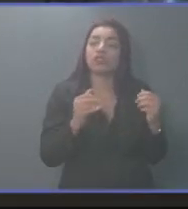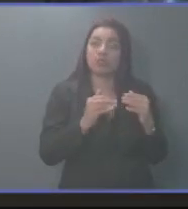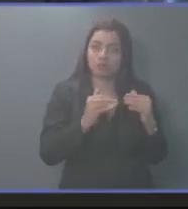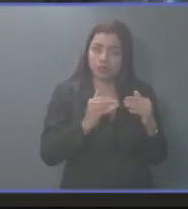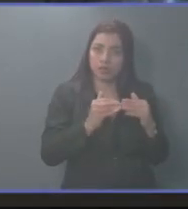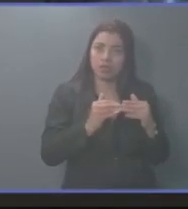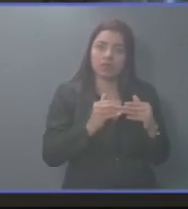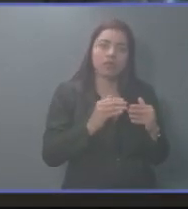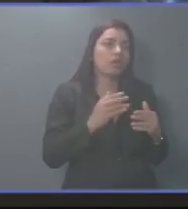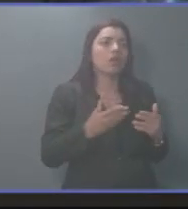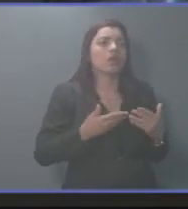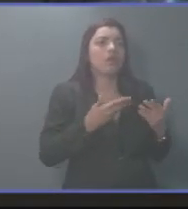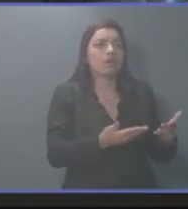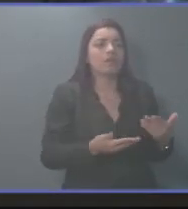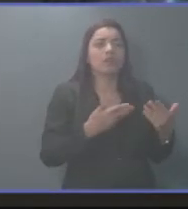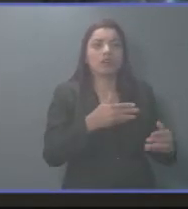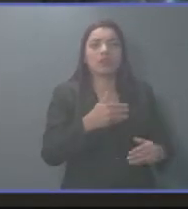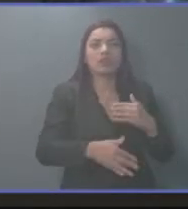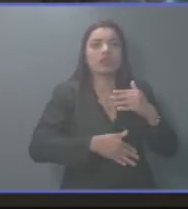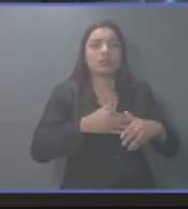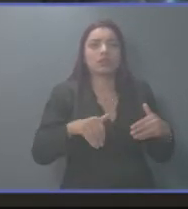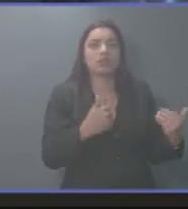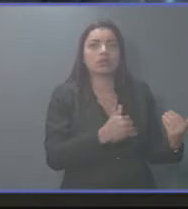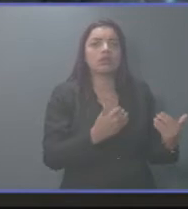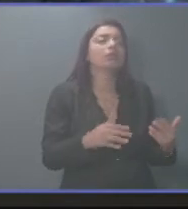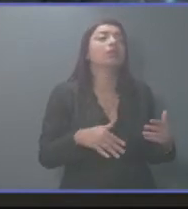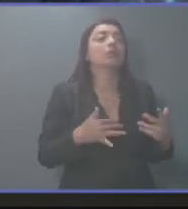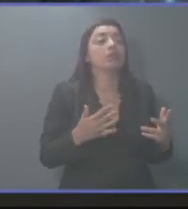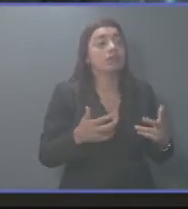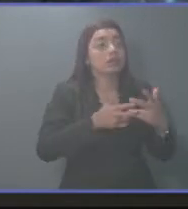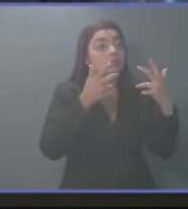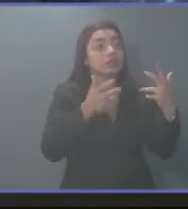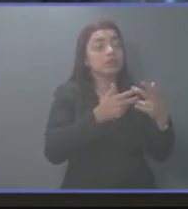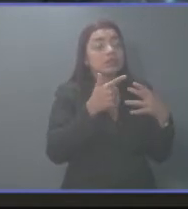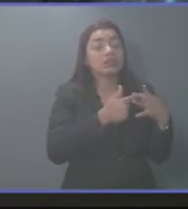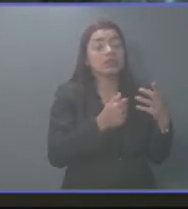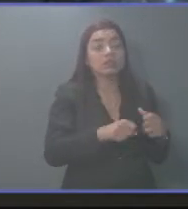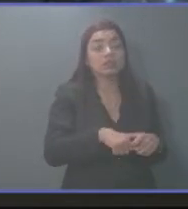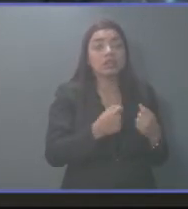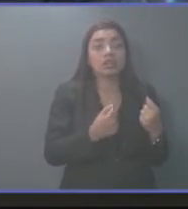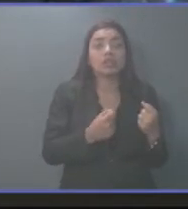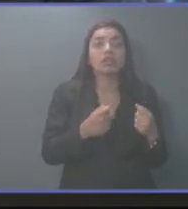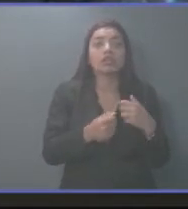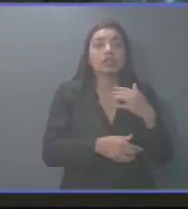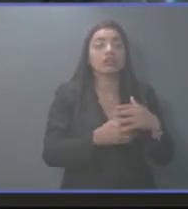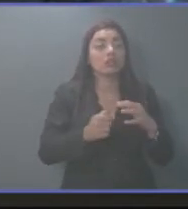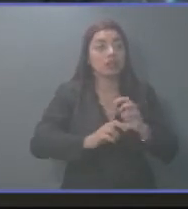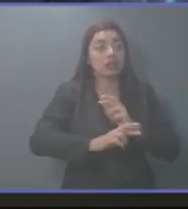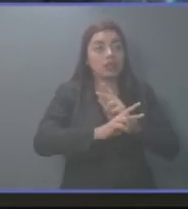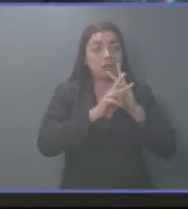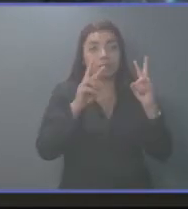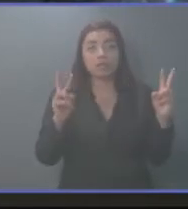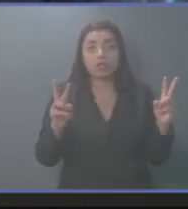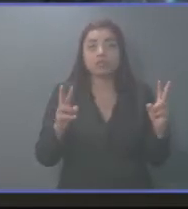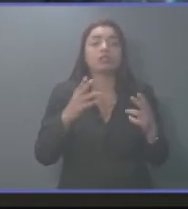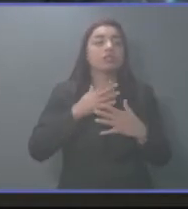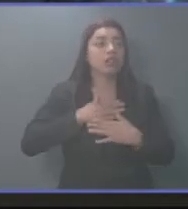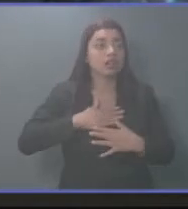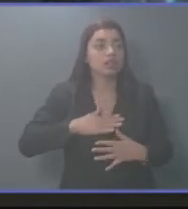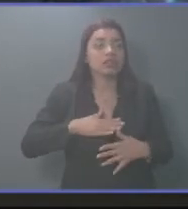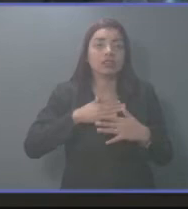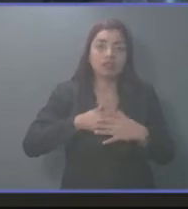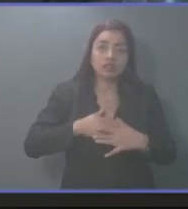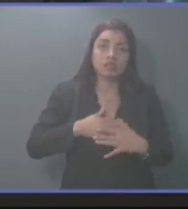como la colaboración en el procedimiento para la investigación de delitos, mantener la paz interna, la